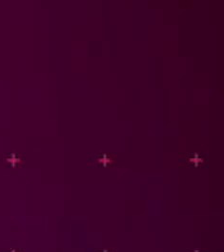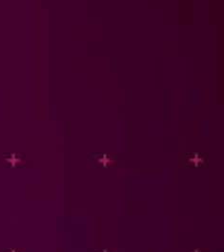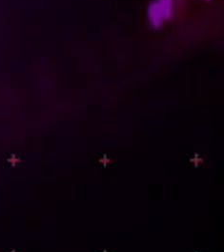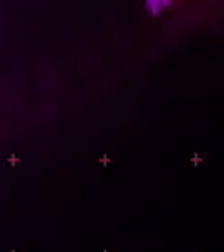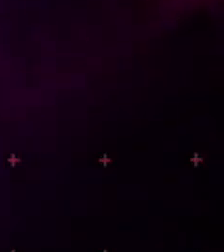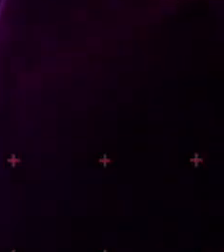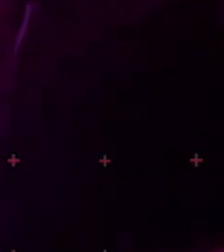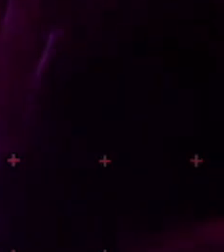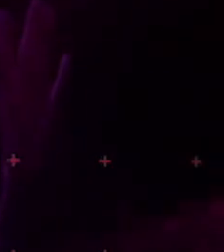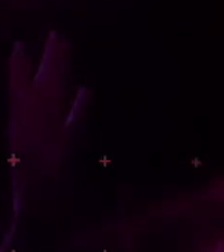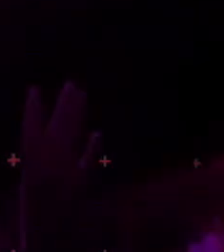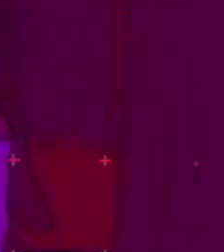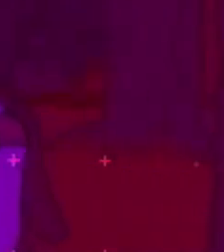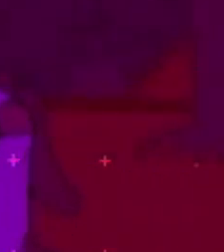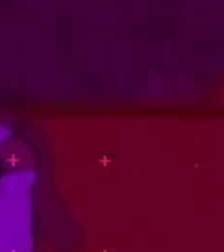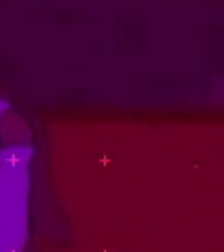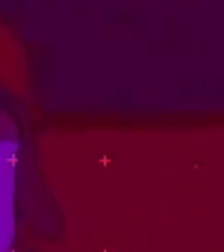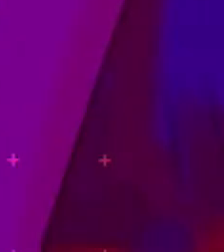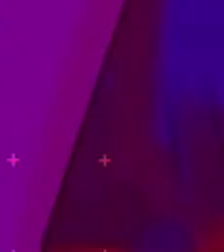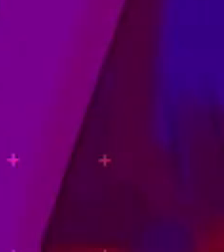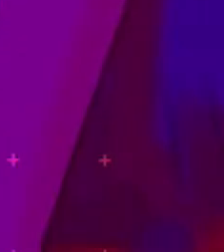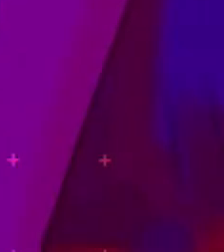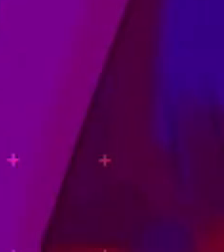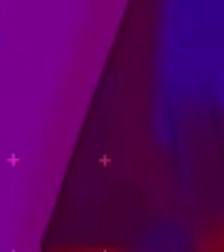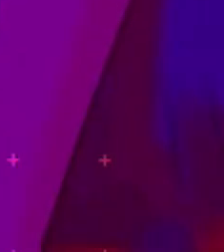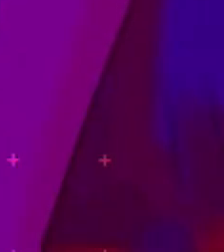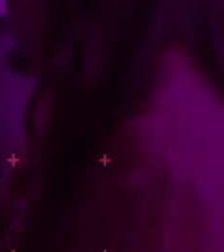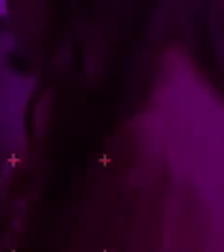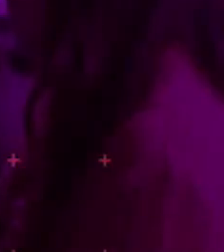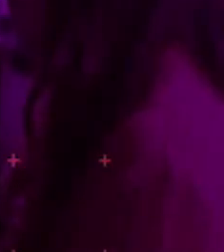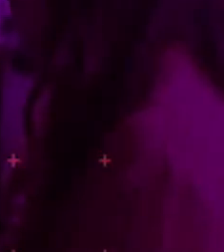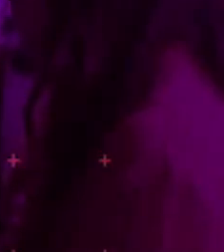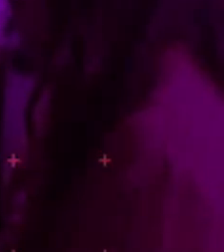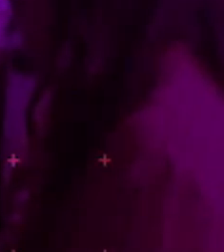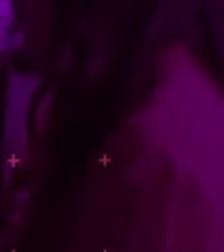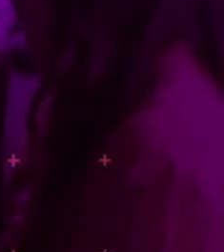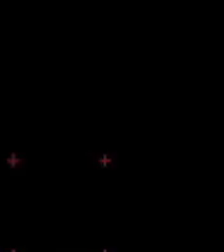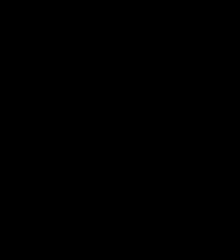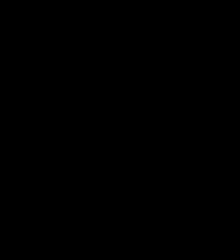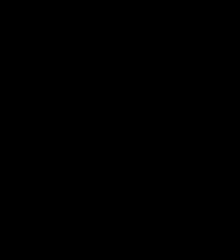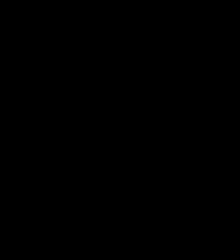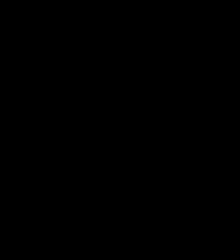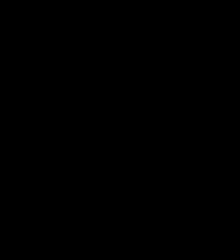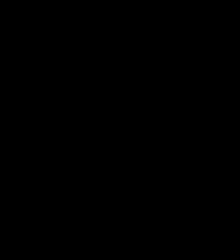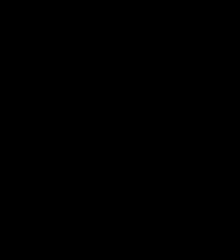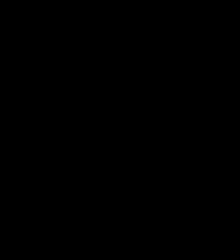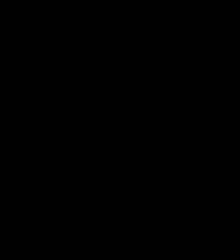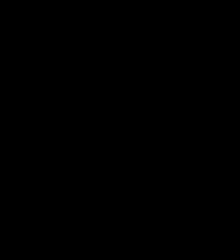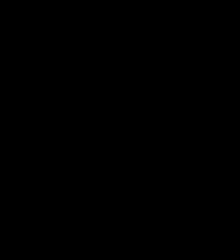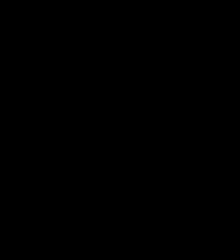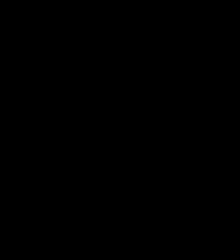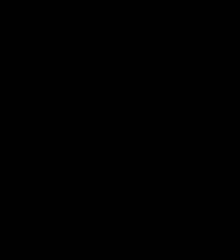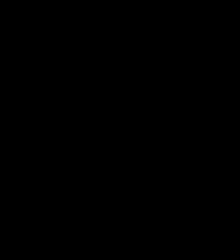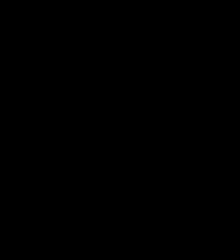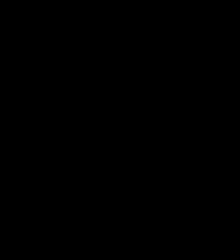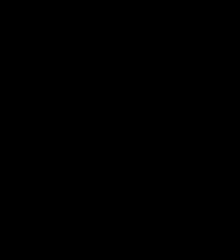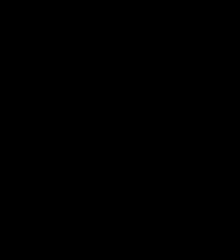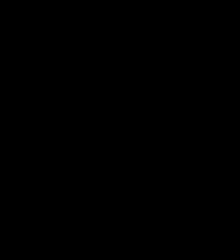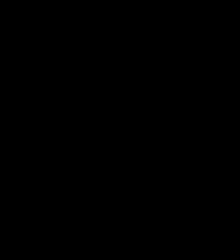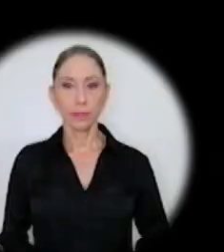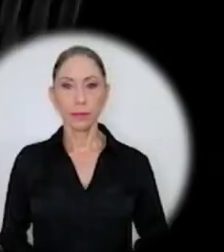noche y el domingo 31 de octubre a las 11 de la mañana. Aquí en 13, Costa Rica